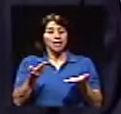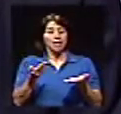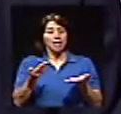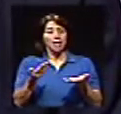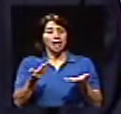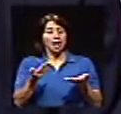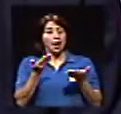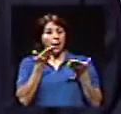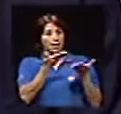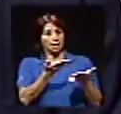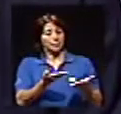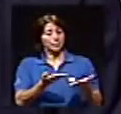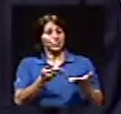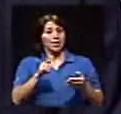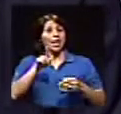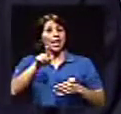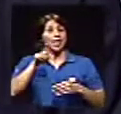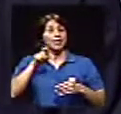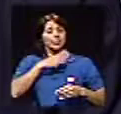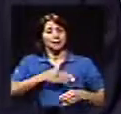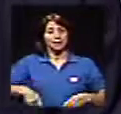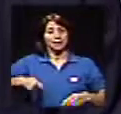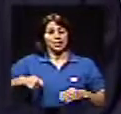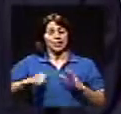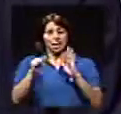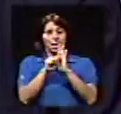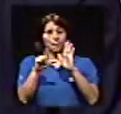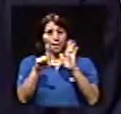al expresidente de la Asamblea Legislativa,